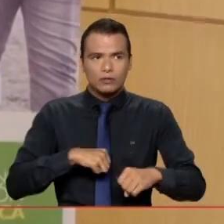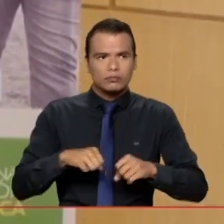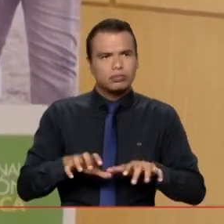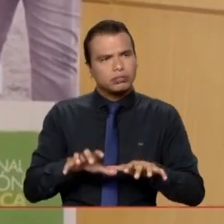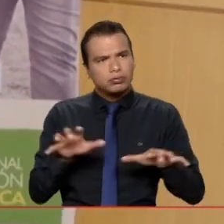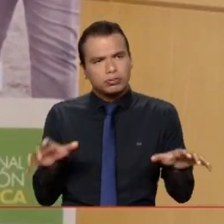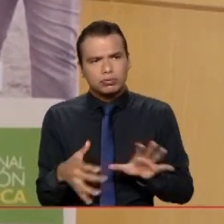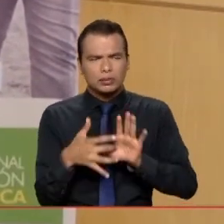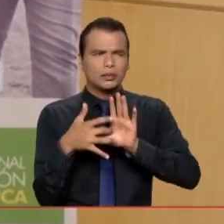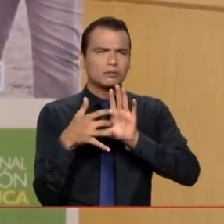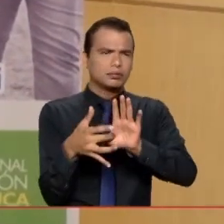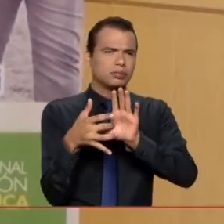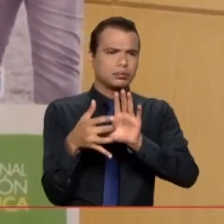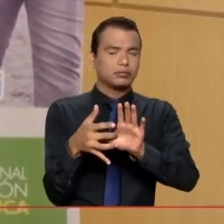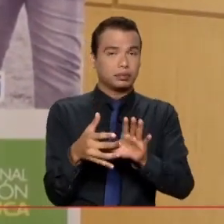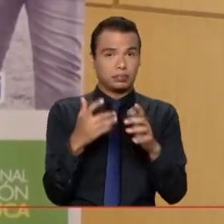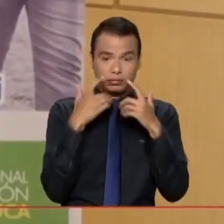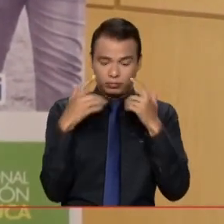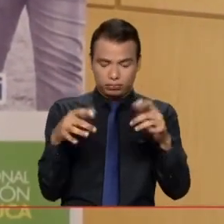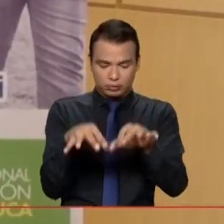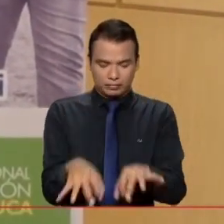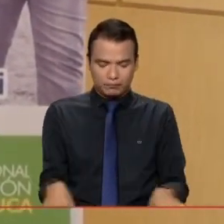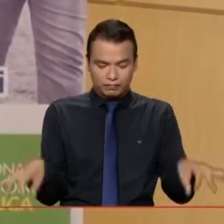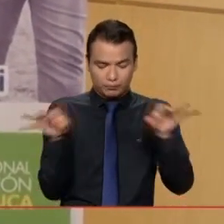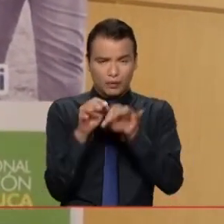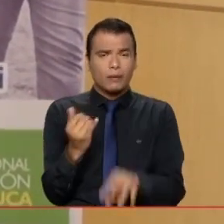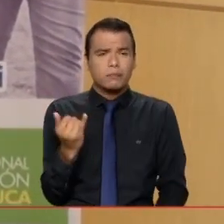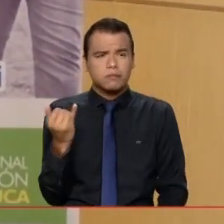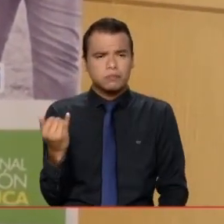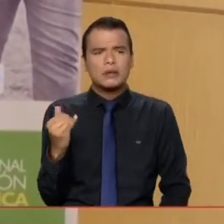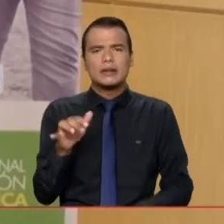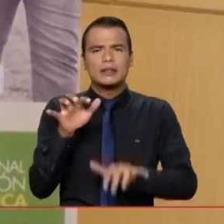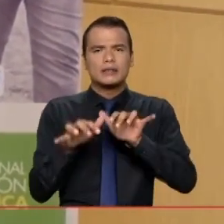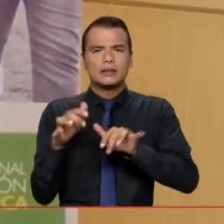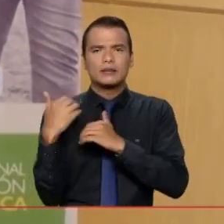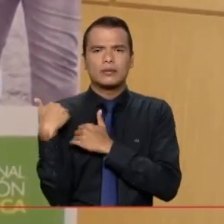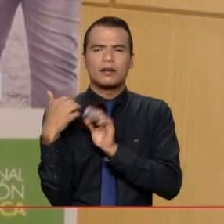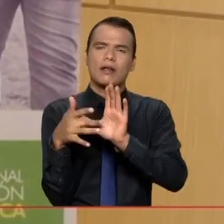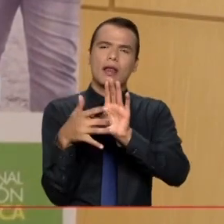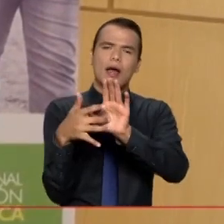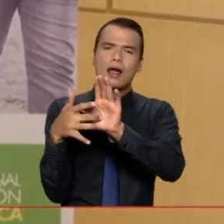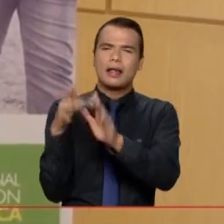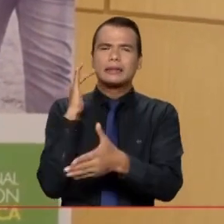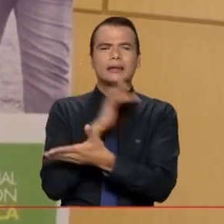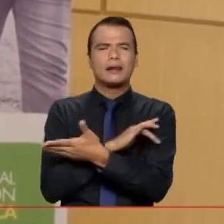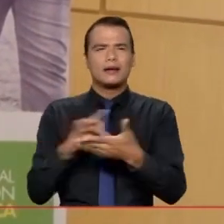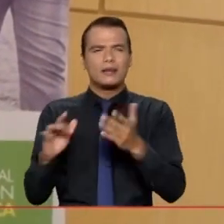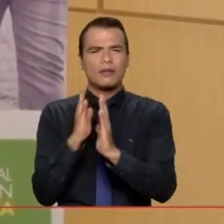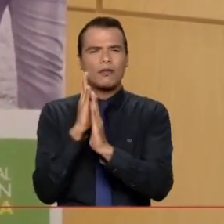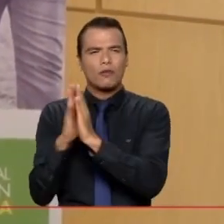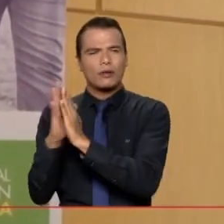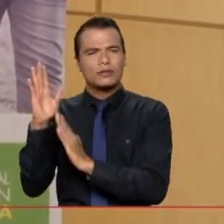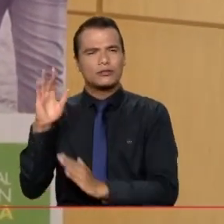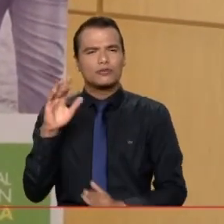importantes. Estuvo la Secretaría de Transparencia de Presidencia de la República, a quien agradecemos